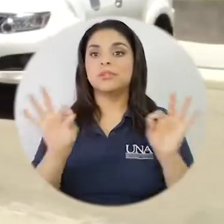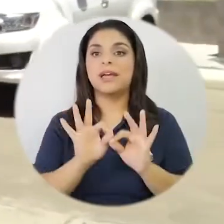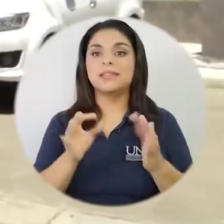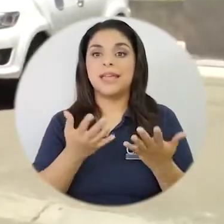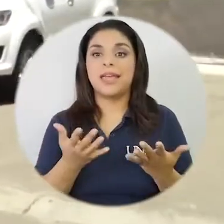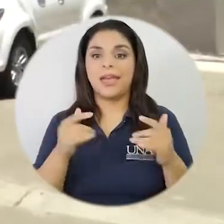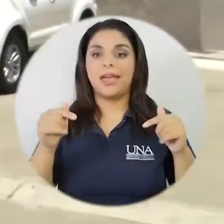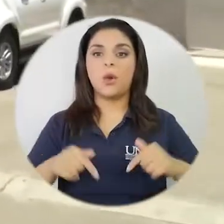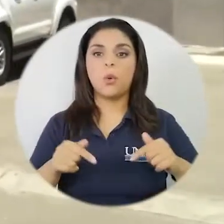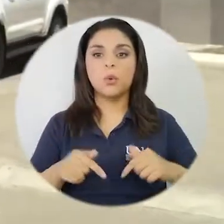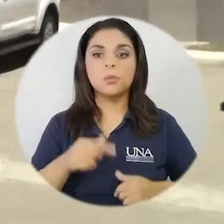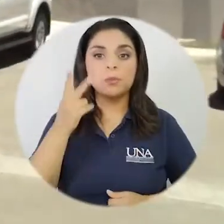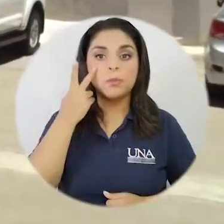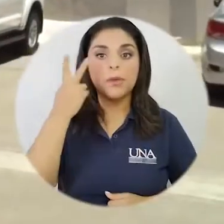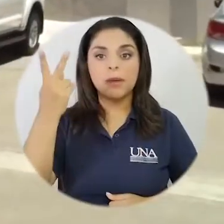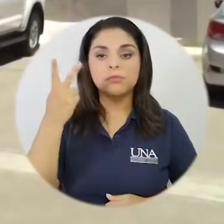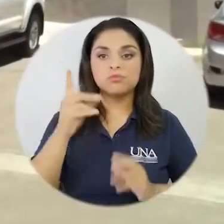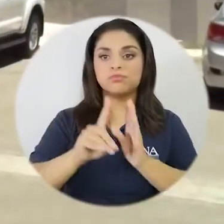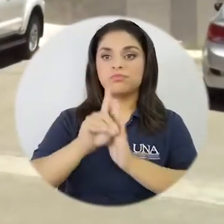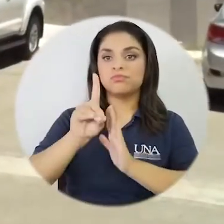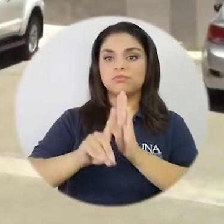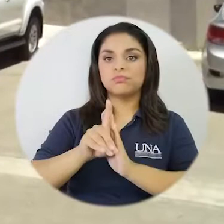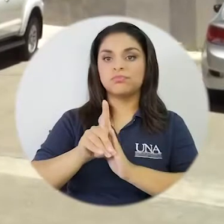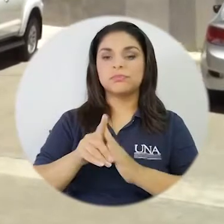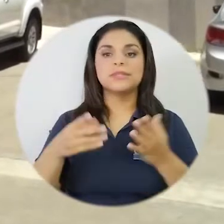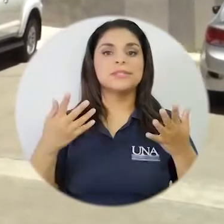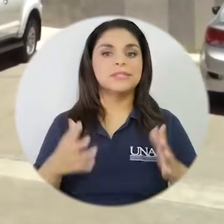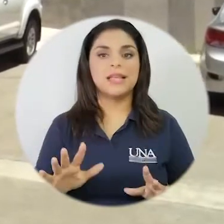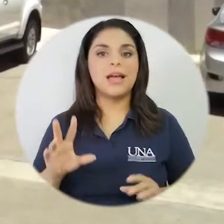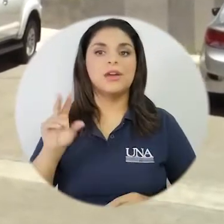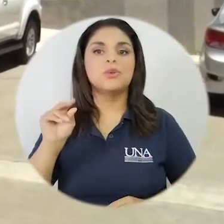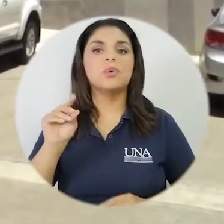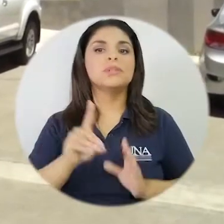bastante importantes, que hoy por hoy vemos que el